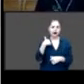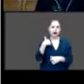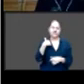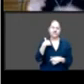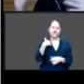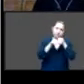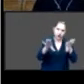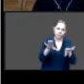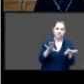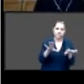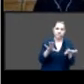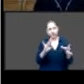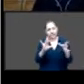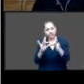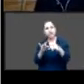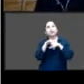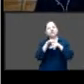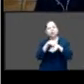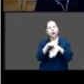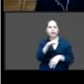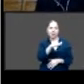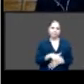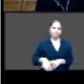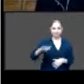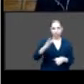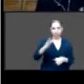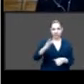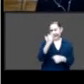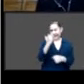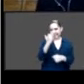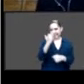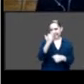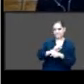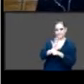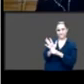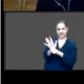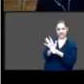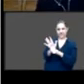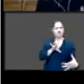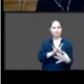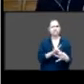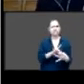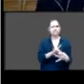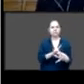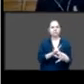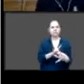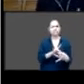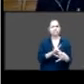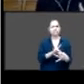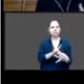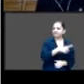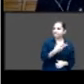partir de esta emergencia sanitaria que estamos viviendo. Hemos hecho estimaciones de los embarazos no